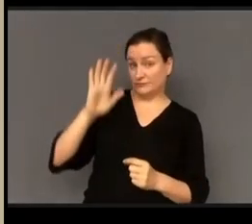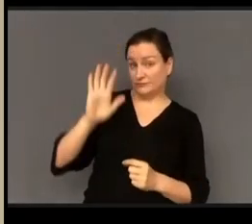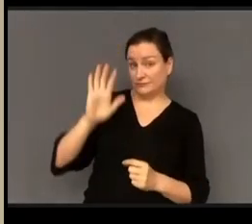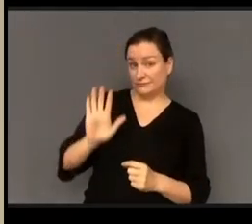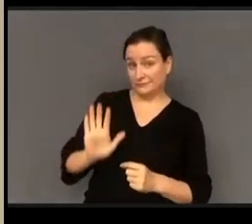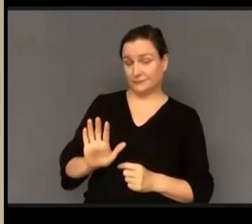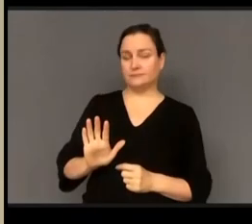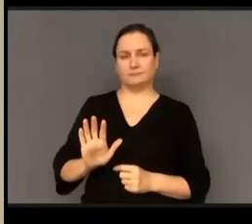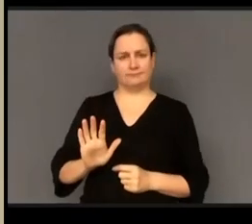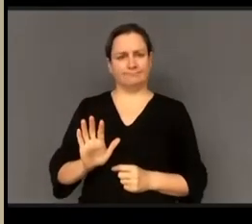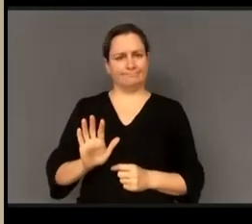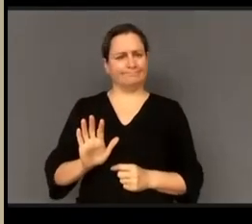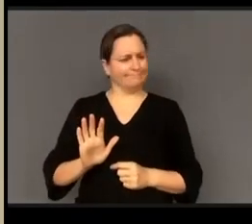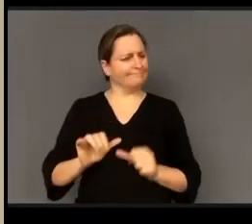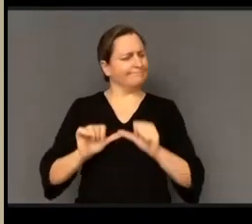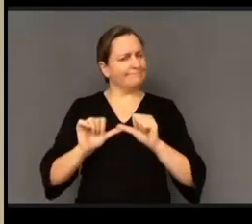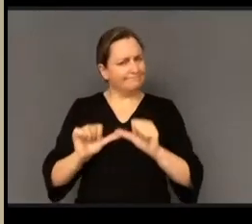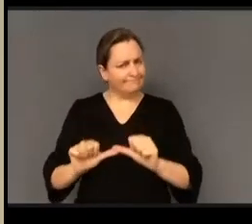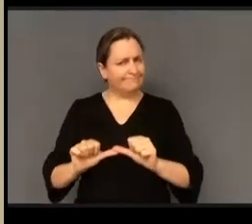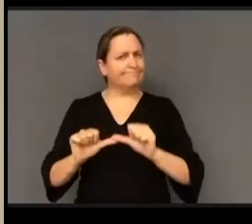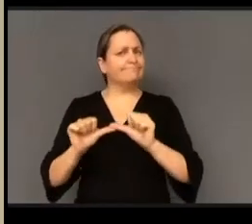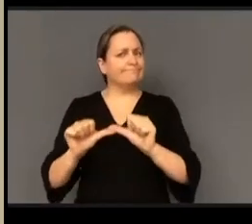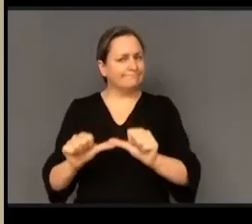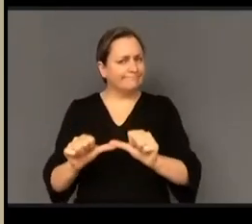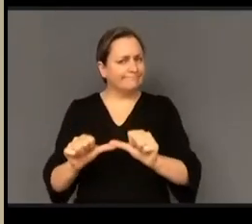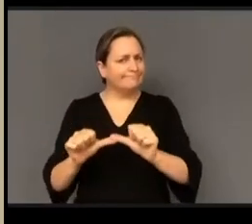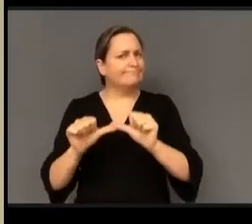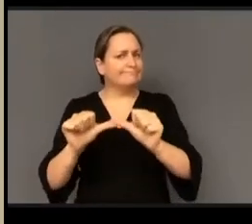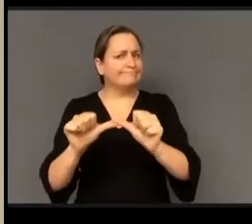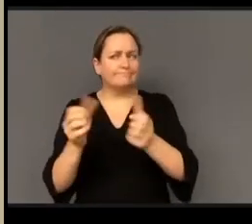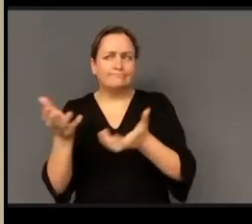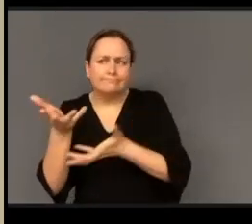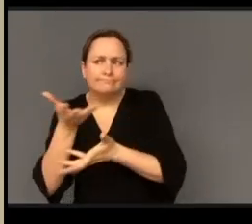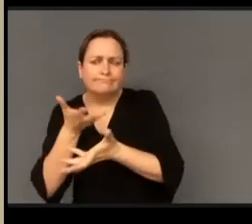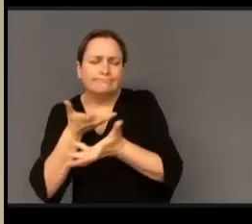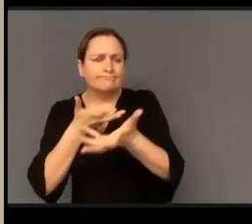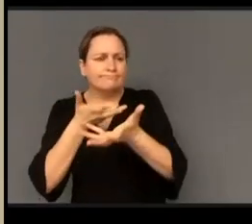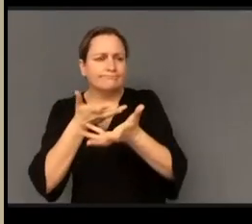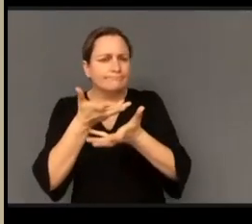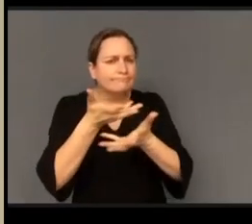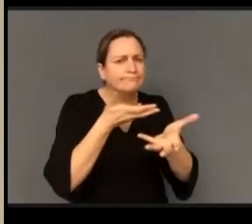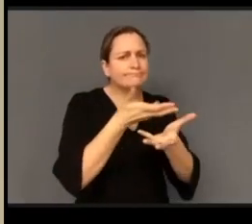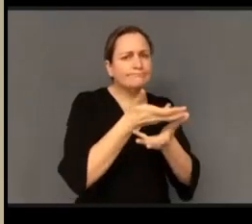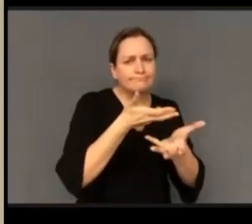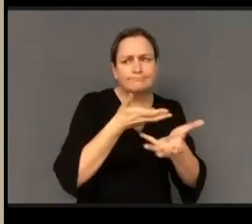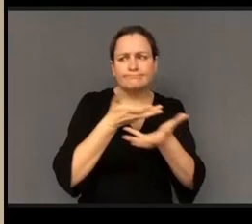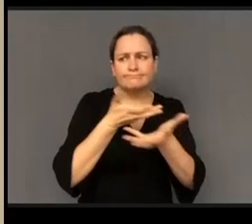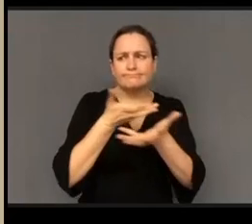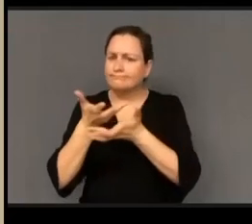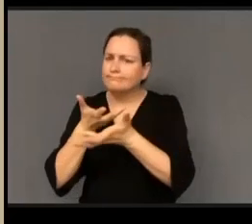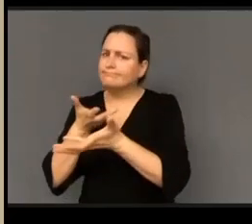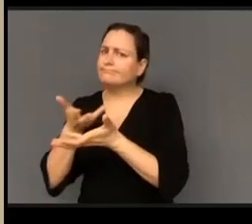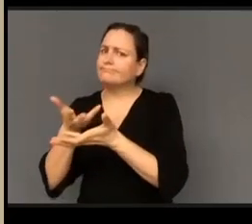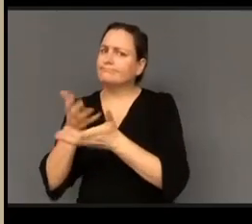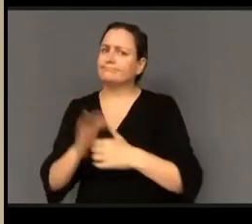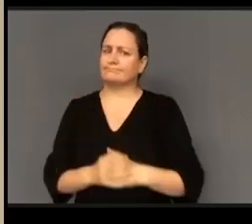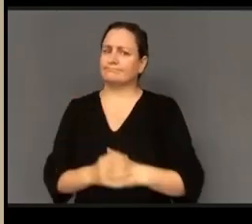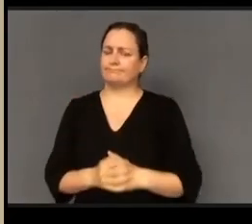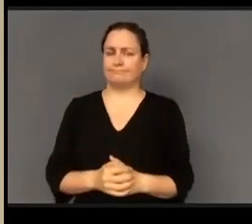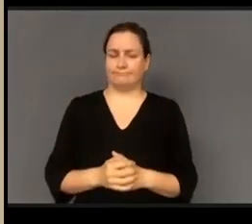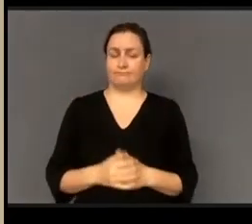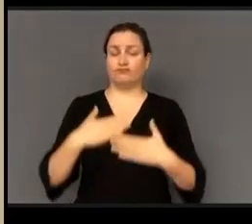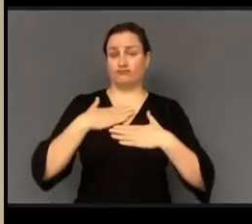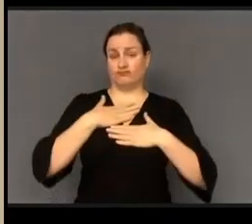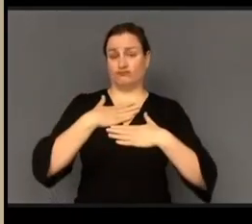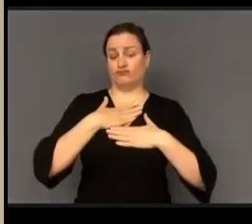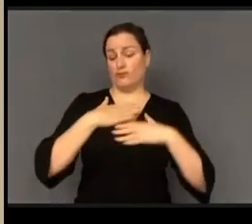enorme responsabilidad contribuir a este debate. Y estamos convencidos de que la Internet debe de seguir